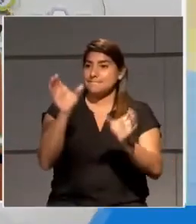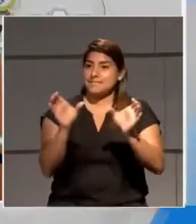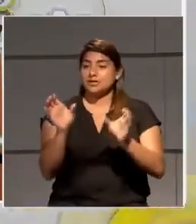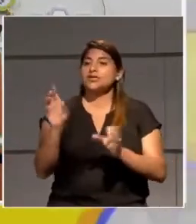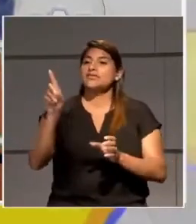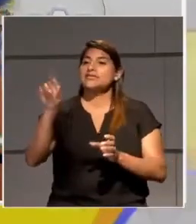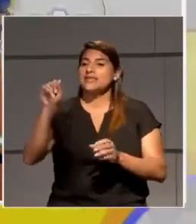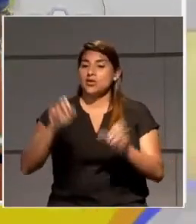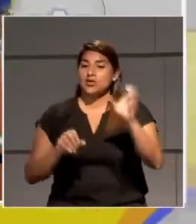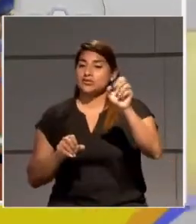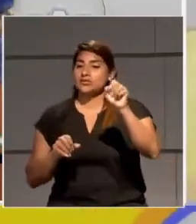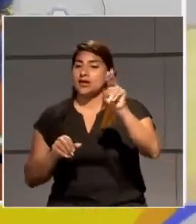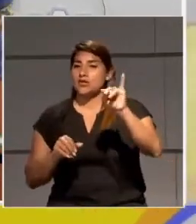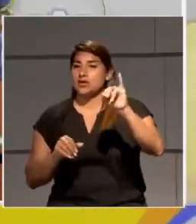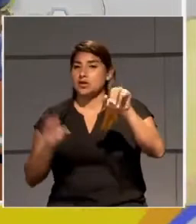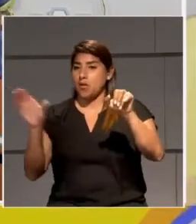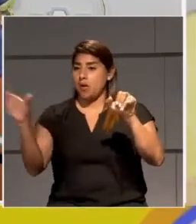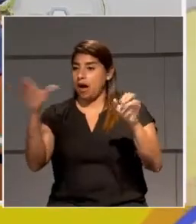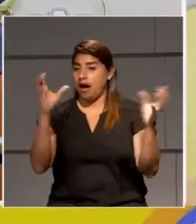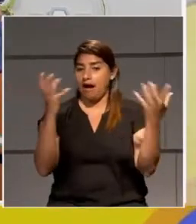Yo soy Dino y yo soy Saurio.